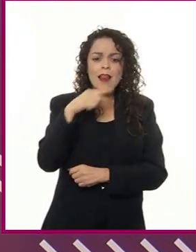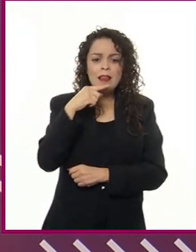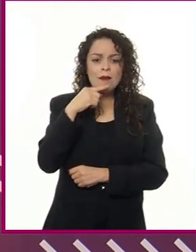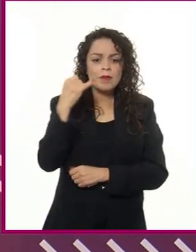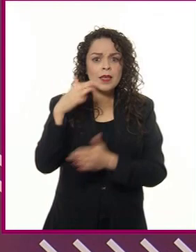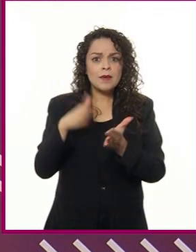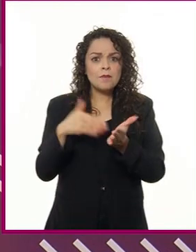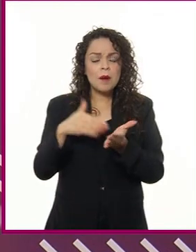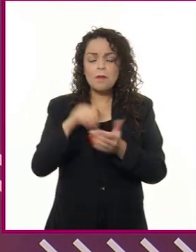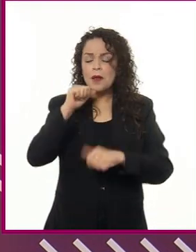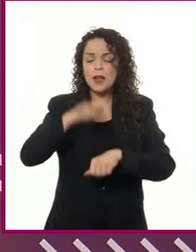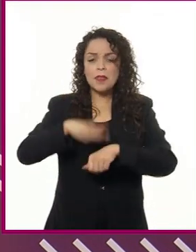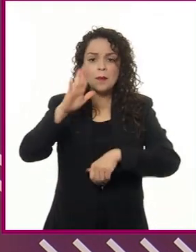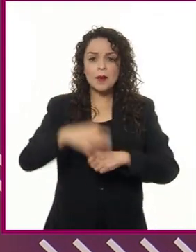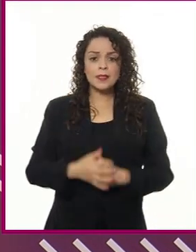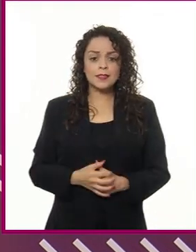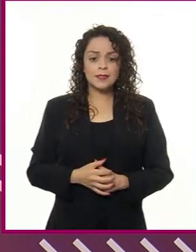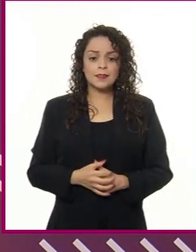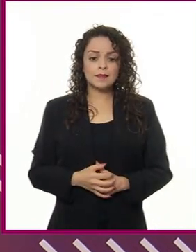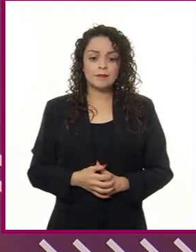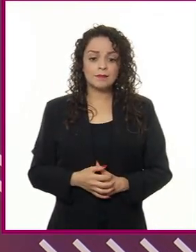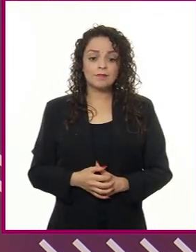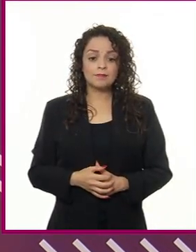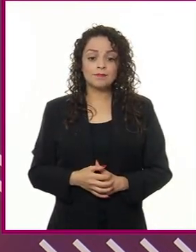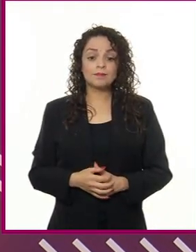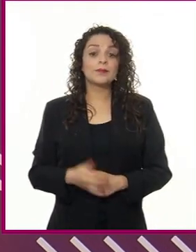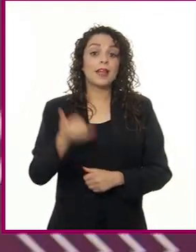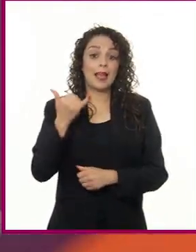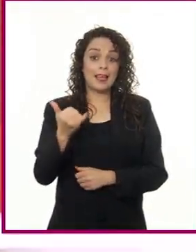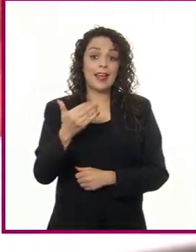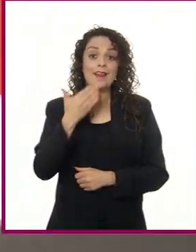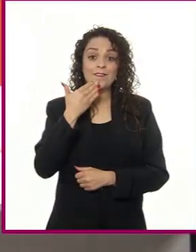papel. Bueno, y también un buen pulso.